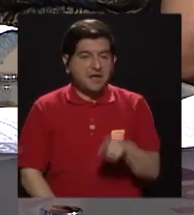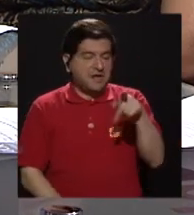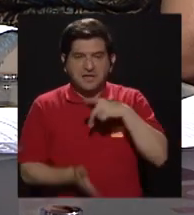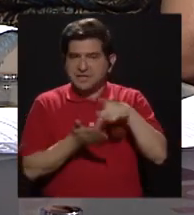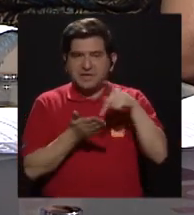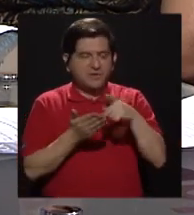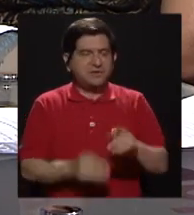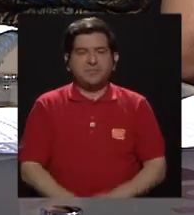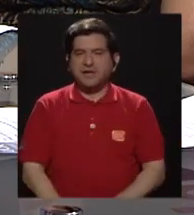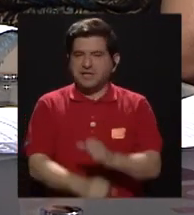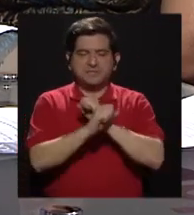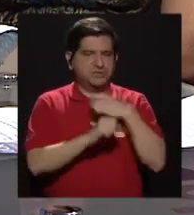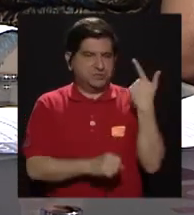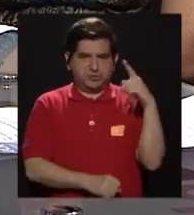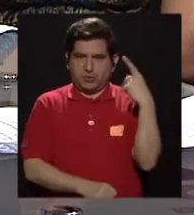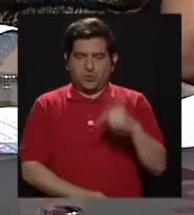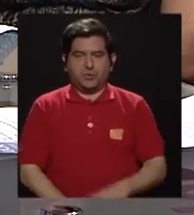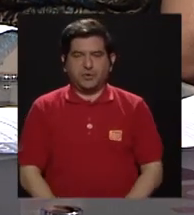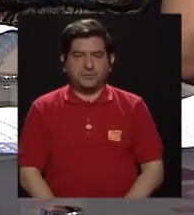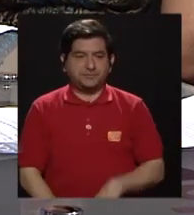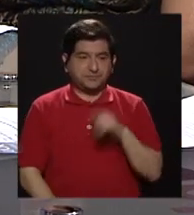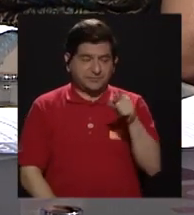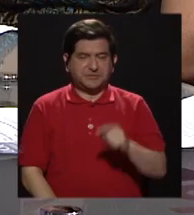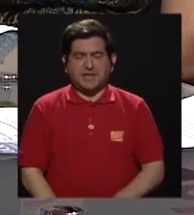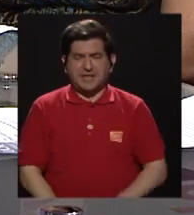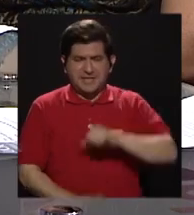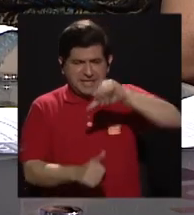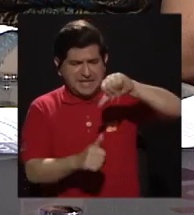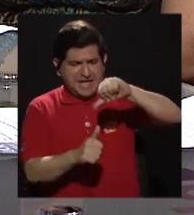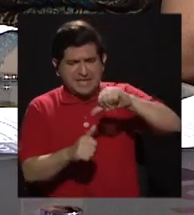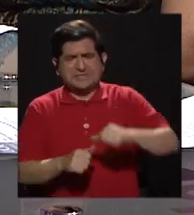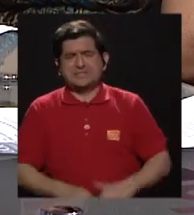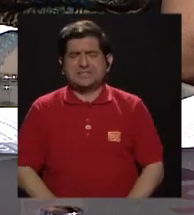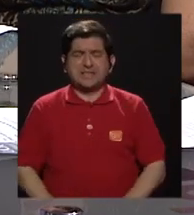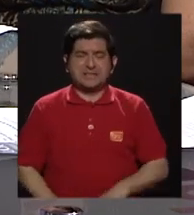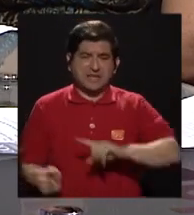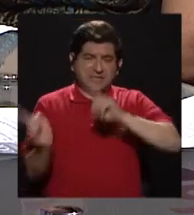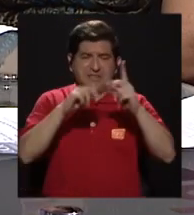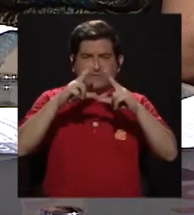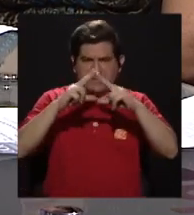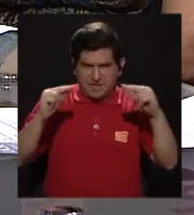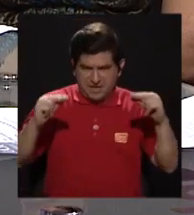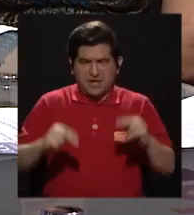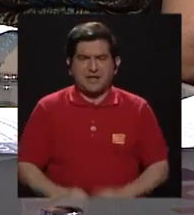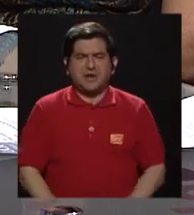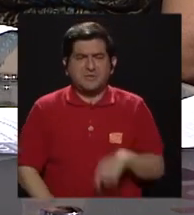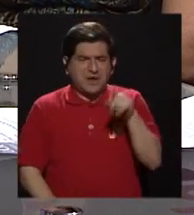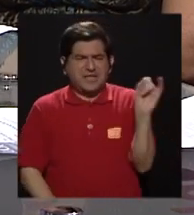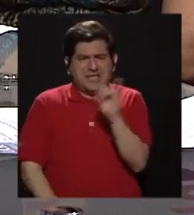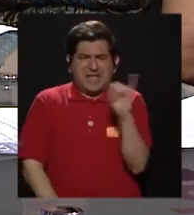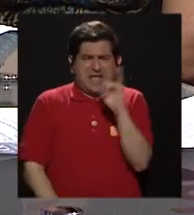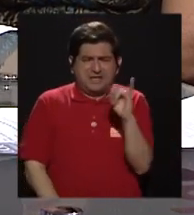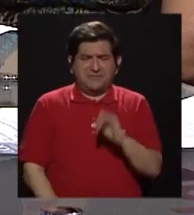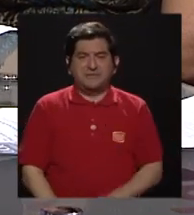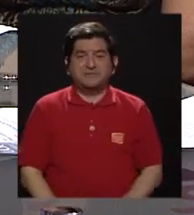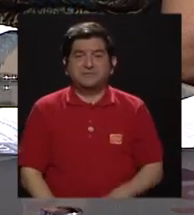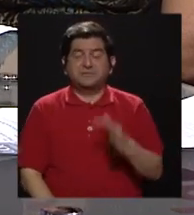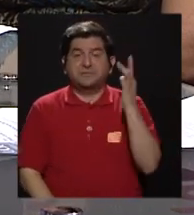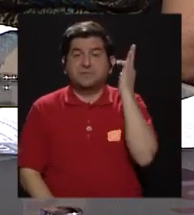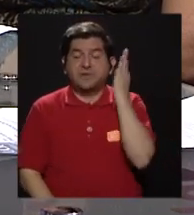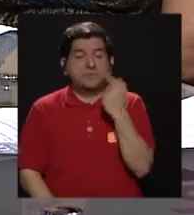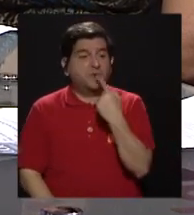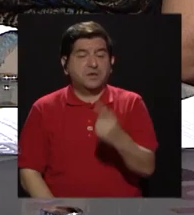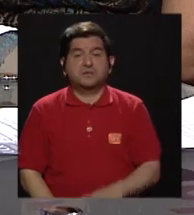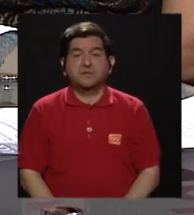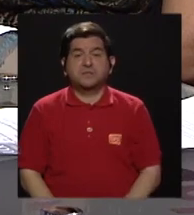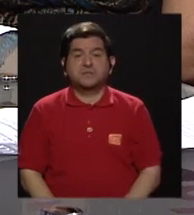pagan seguro de riesgo. Se bañó de aceite, se fue a Nicaragua, se le infestaron y todo. Y la señora dice,